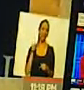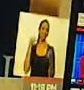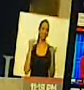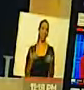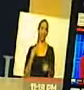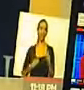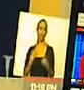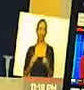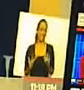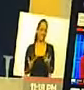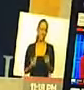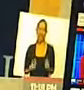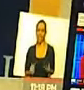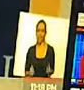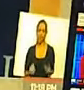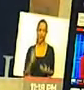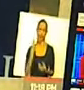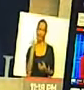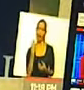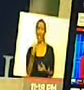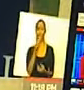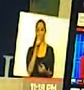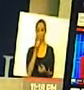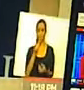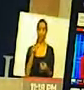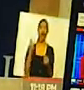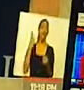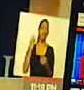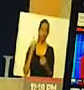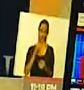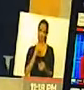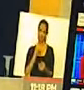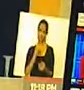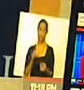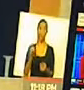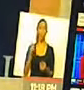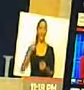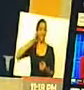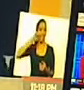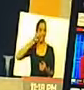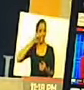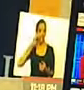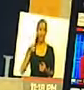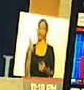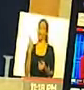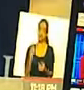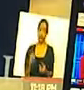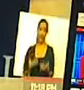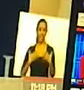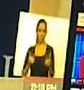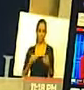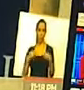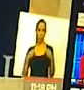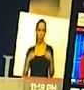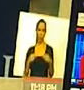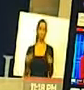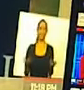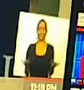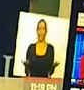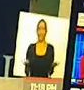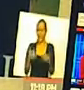tanto de falta de alimentación, de falta de seguridad, de falta de medicina, de falta de salud pública, que en